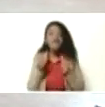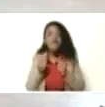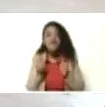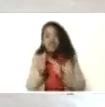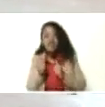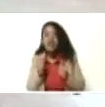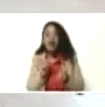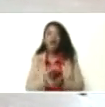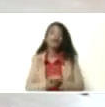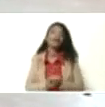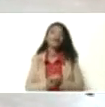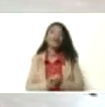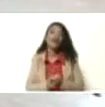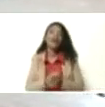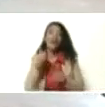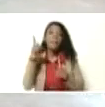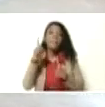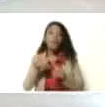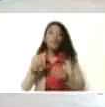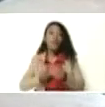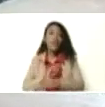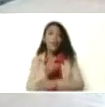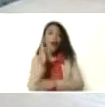Viscucuy, de Punta de Mata,